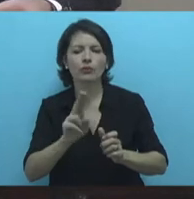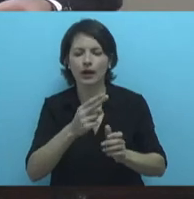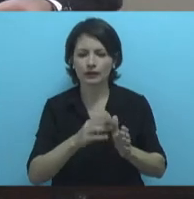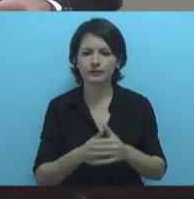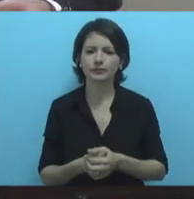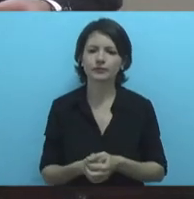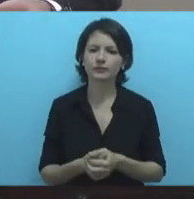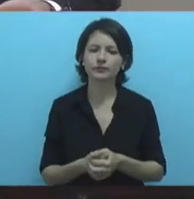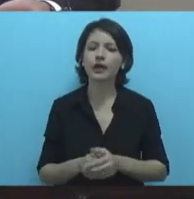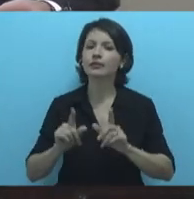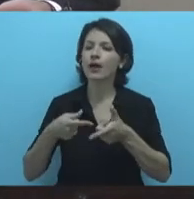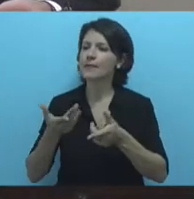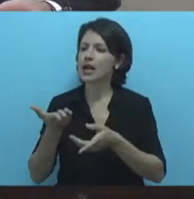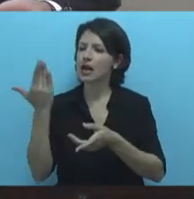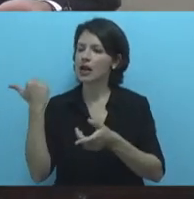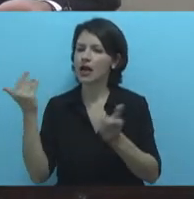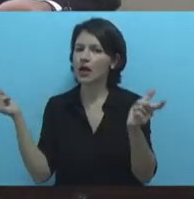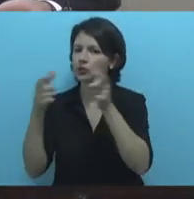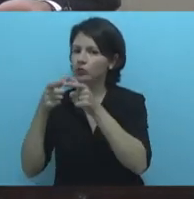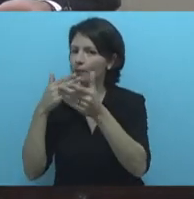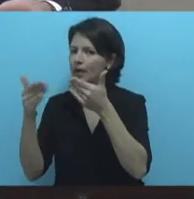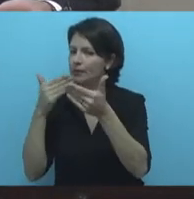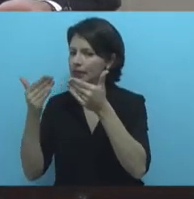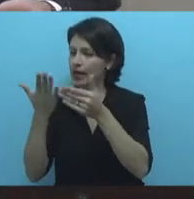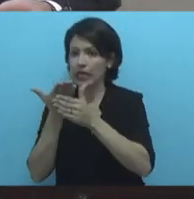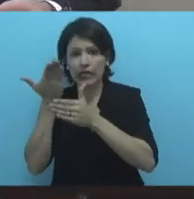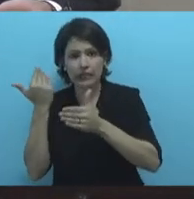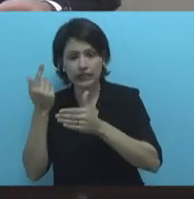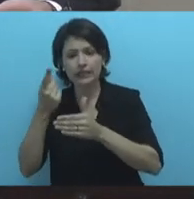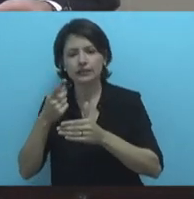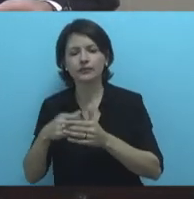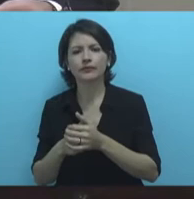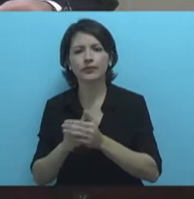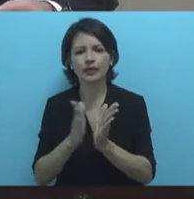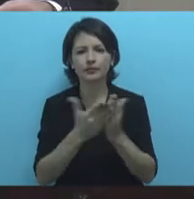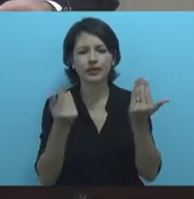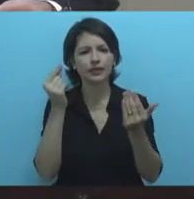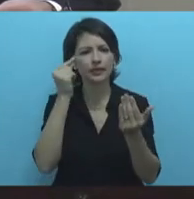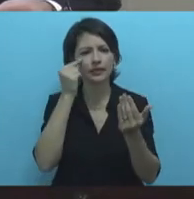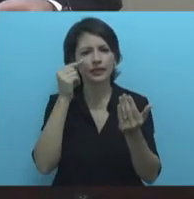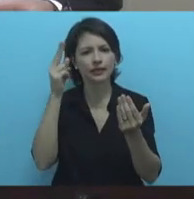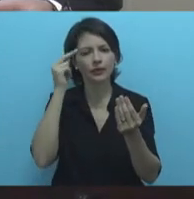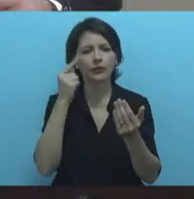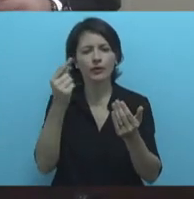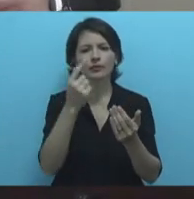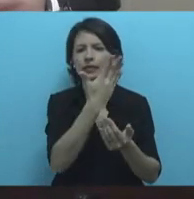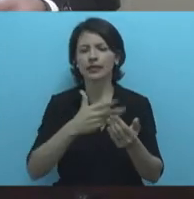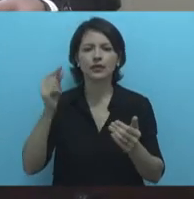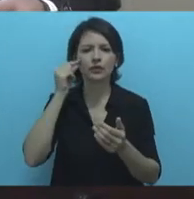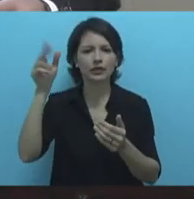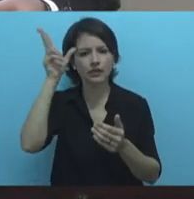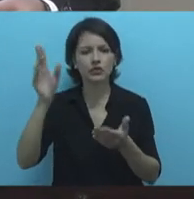y según lo acordó en labor parlamentaria en el expediente número 39.538